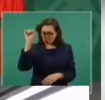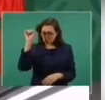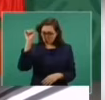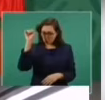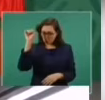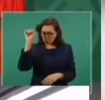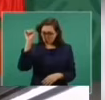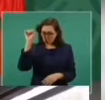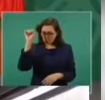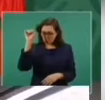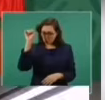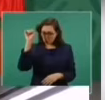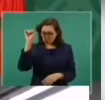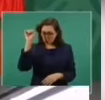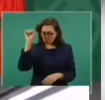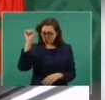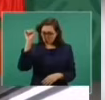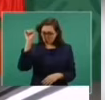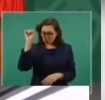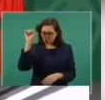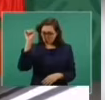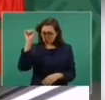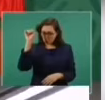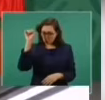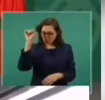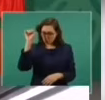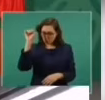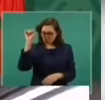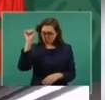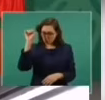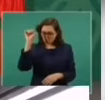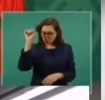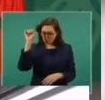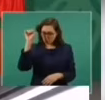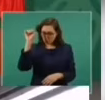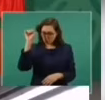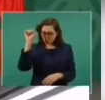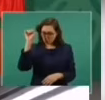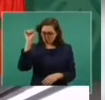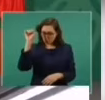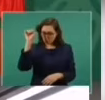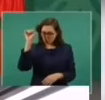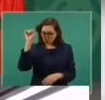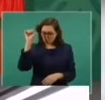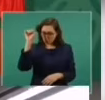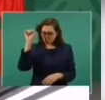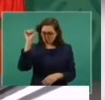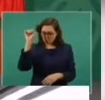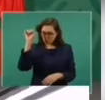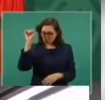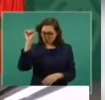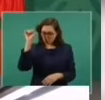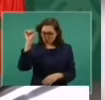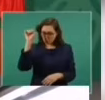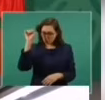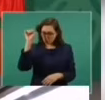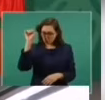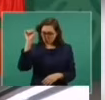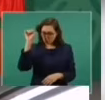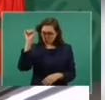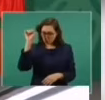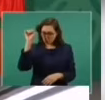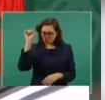nuestros videos, que efectivamente no estamos de acuerdo que de la manera como dizque se